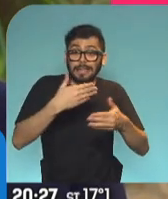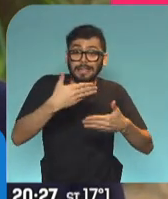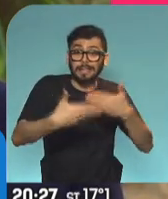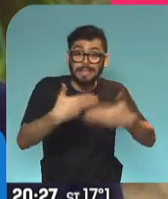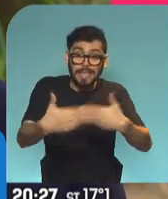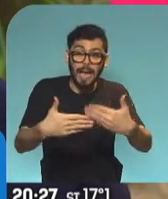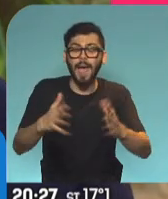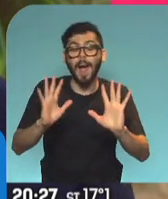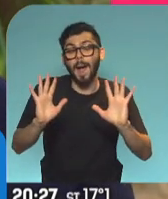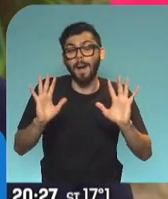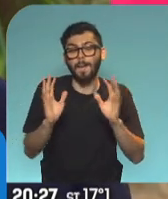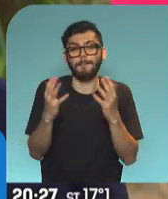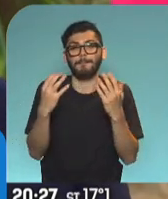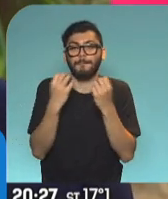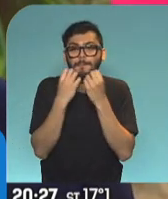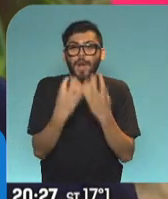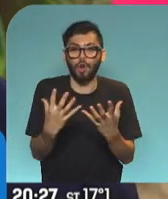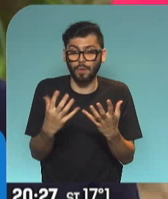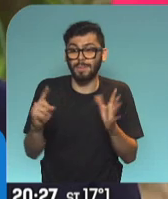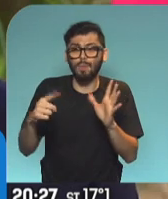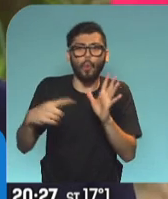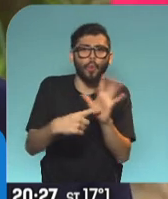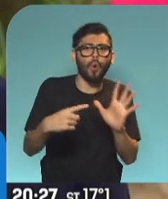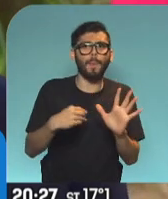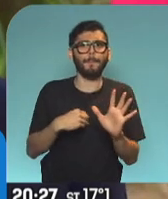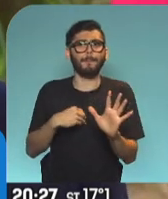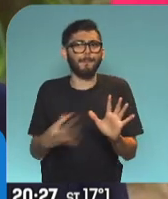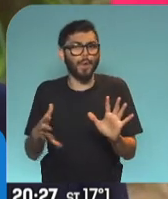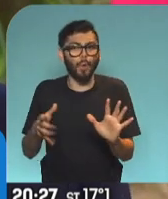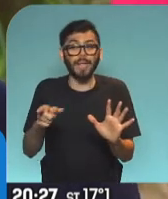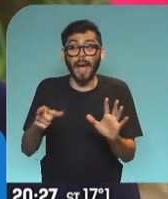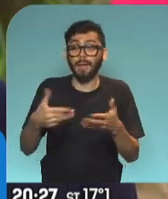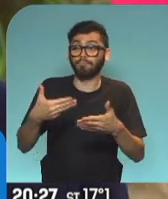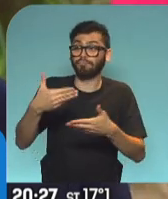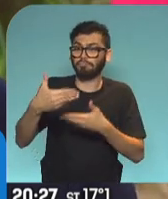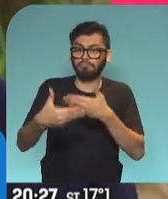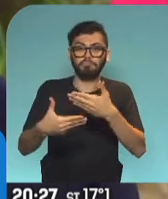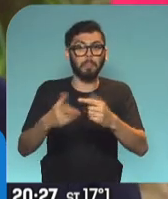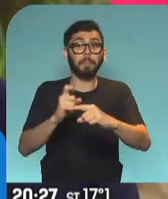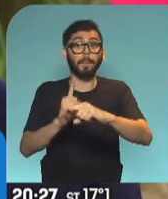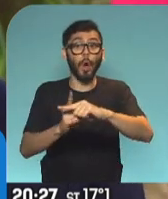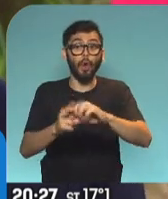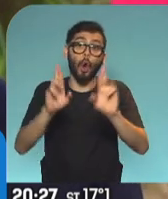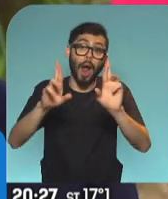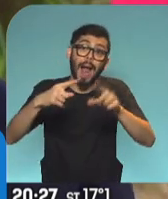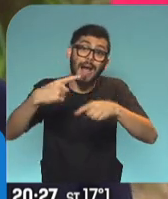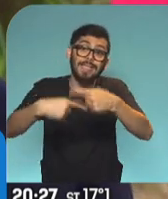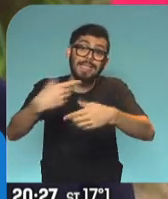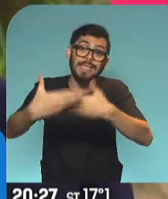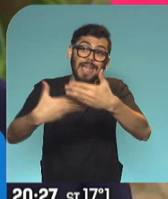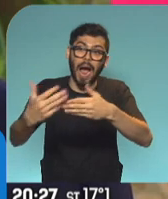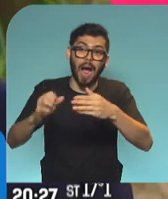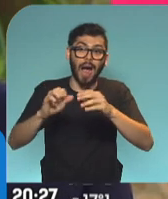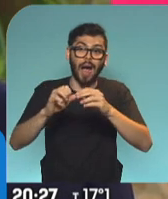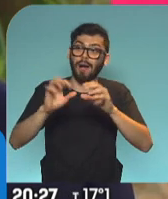zona metropolitana, tanto en la Ciudad de Buenos Aires como en el Gran Buenos Aires, que es altamente positivo, y que eso esperemos se siga dando hacia el interior del